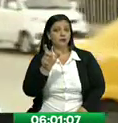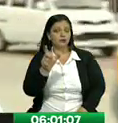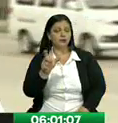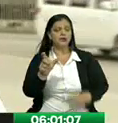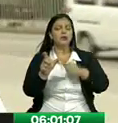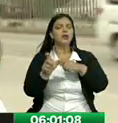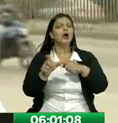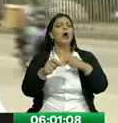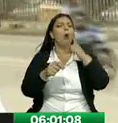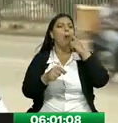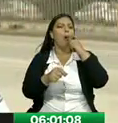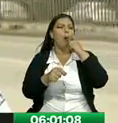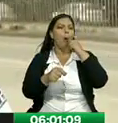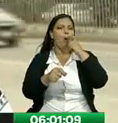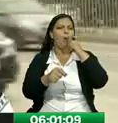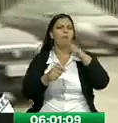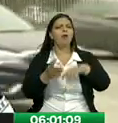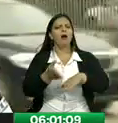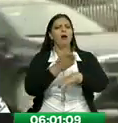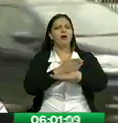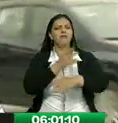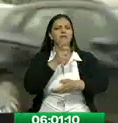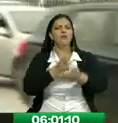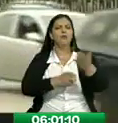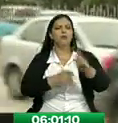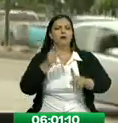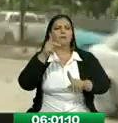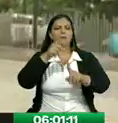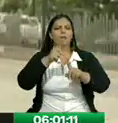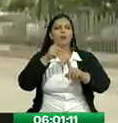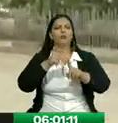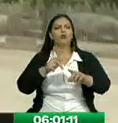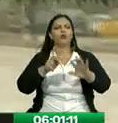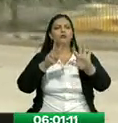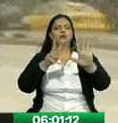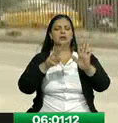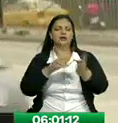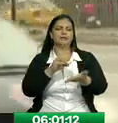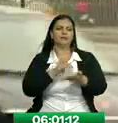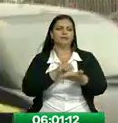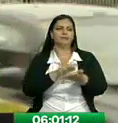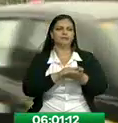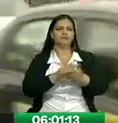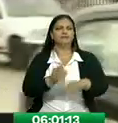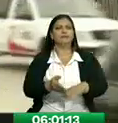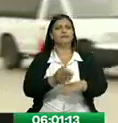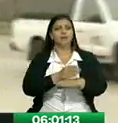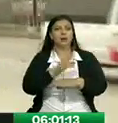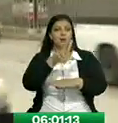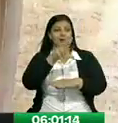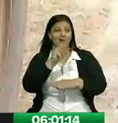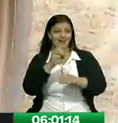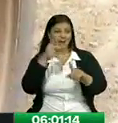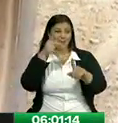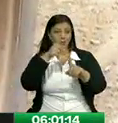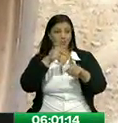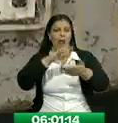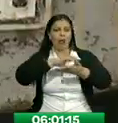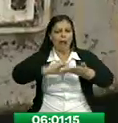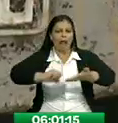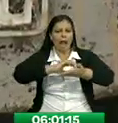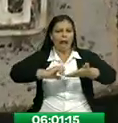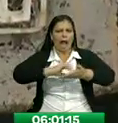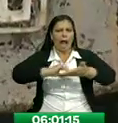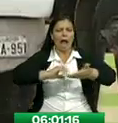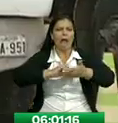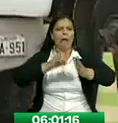persona tiene solo al momento 7.5 puntos disponibles en la licencia. El resto de los puntos los ha perdido. Y si es hablar de las